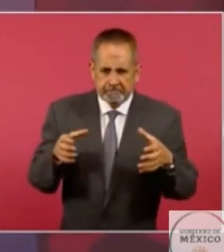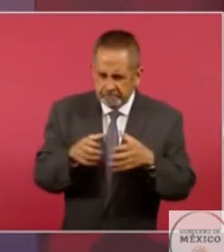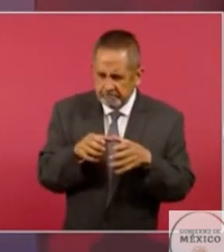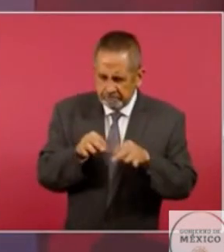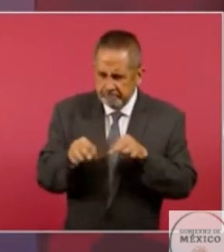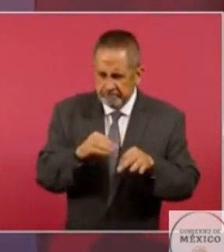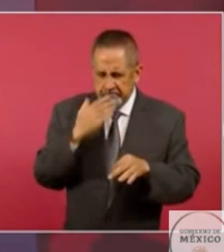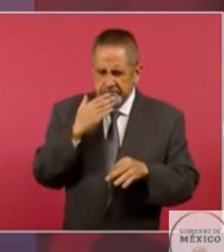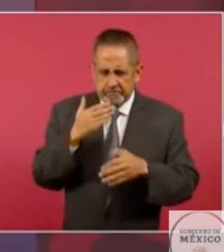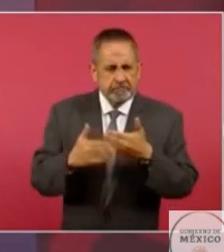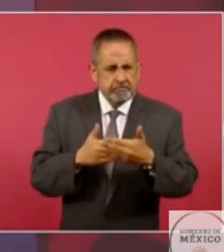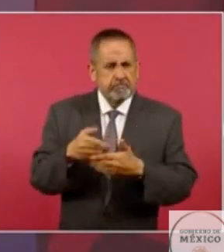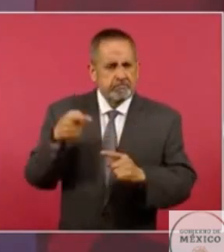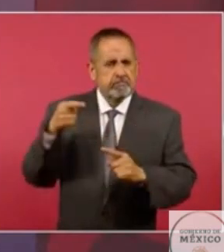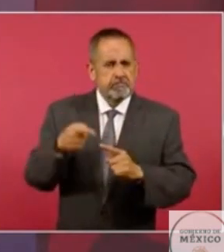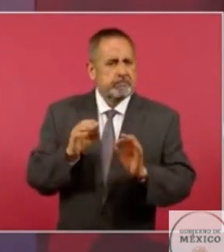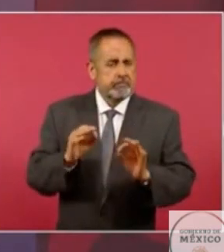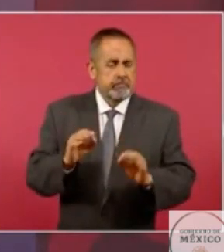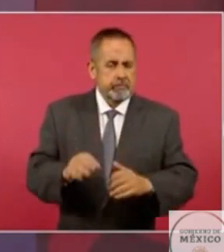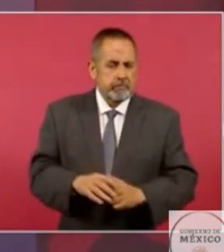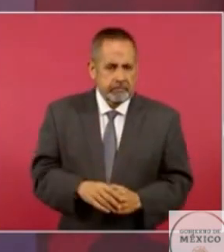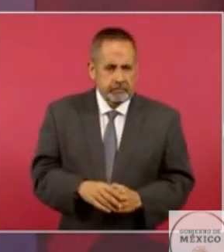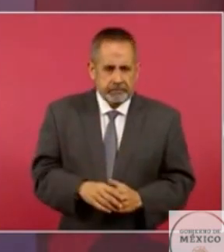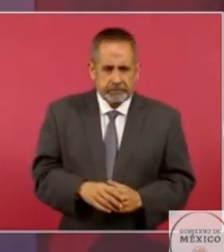para que no